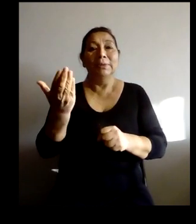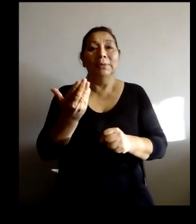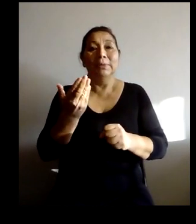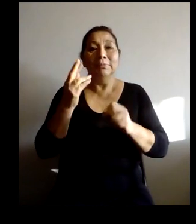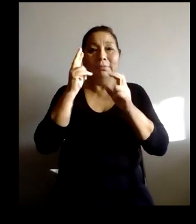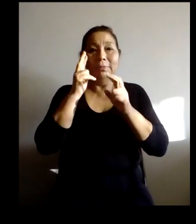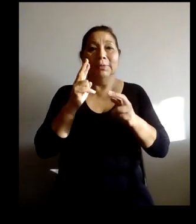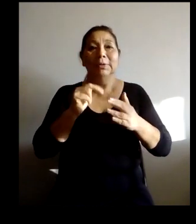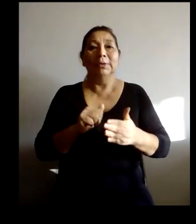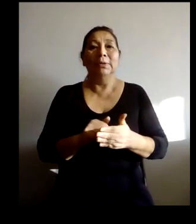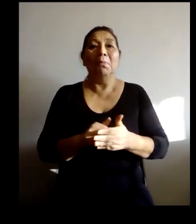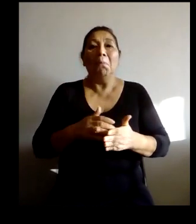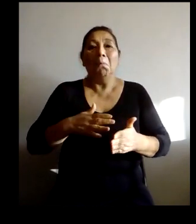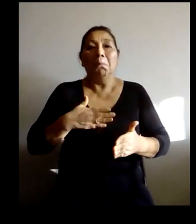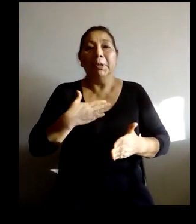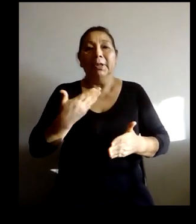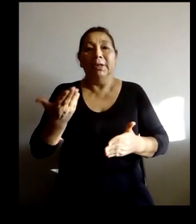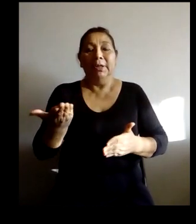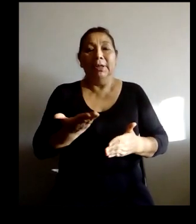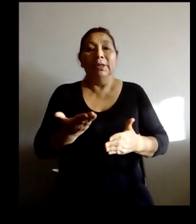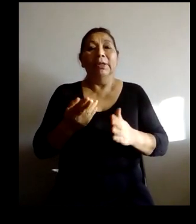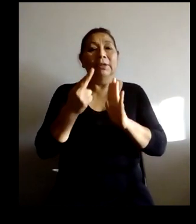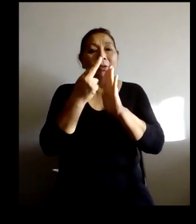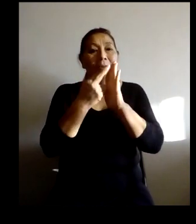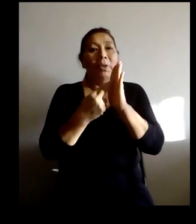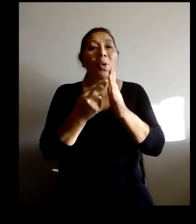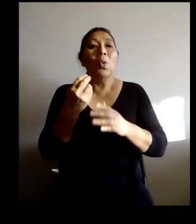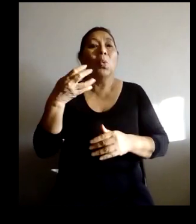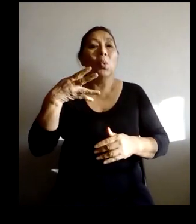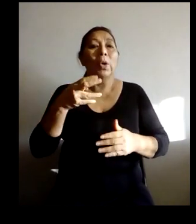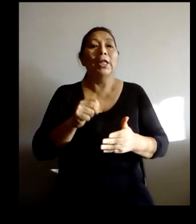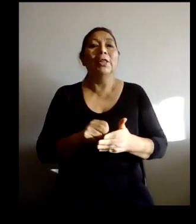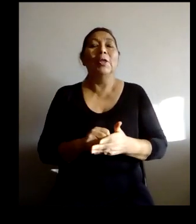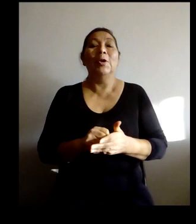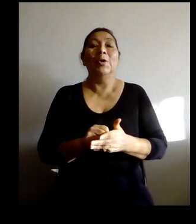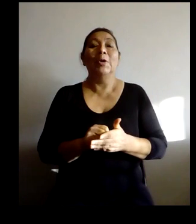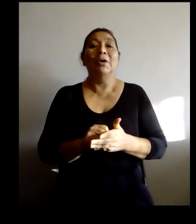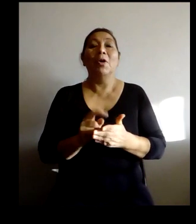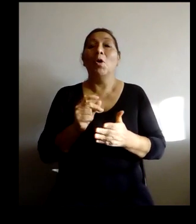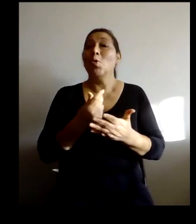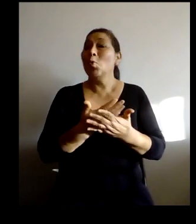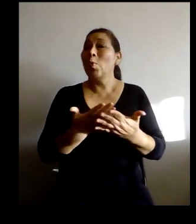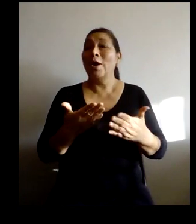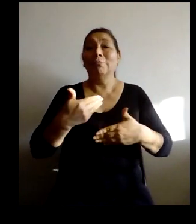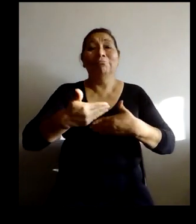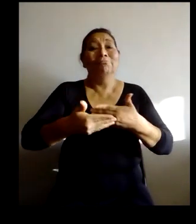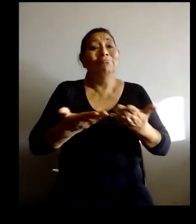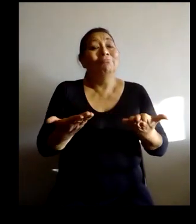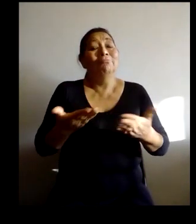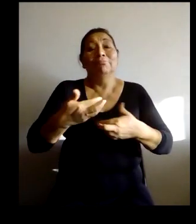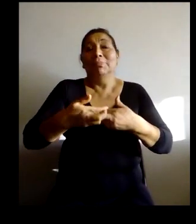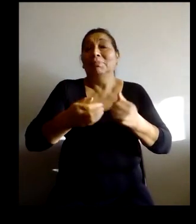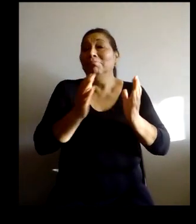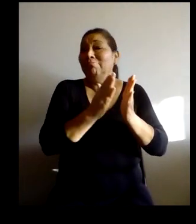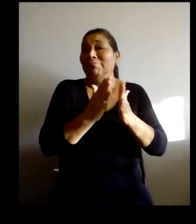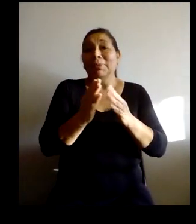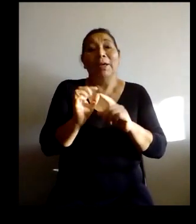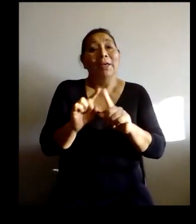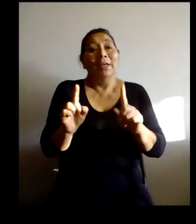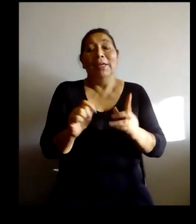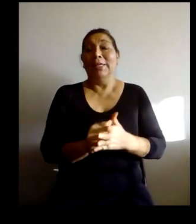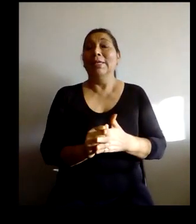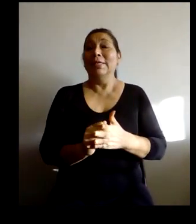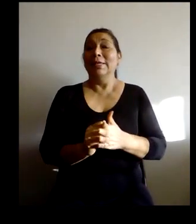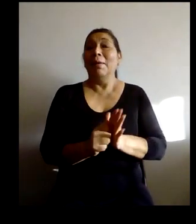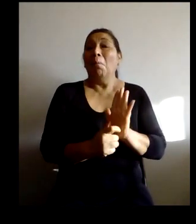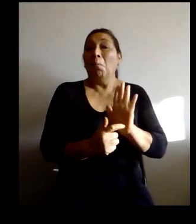y lo pedimos respetuosamente que puedan recurrir a la regla sustancial 4 y no derivar este proceso a un proceso ordinario,